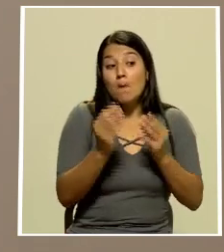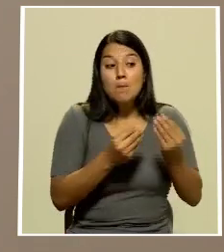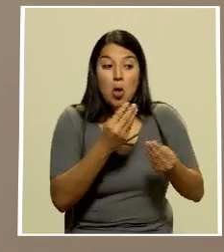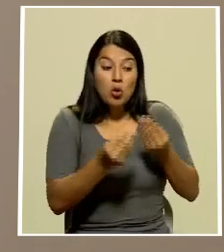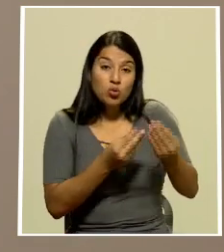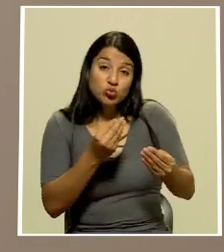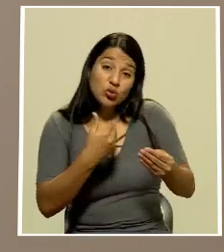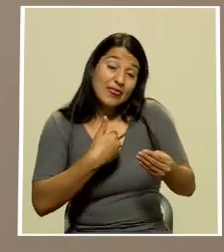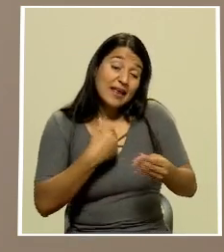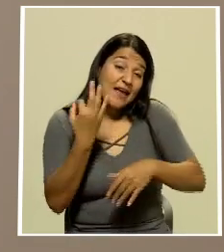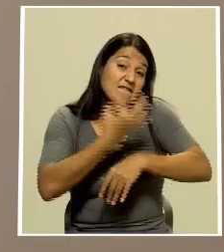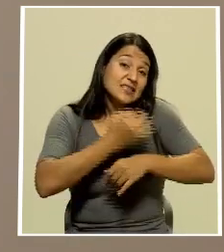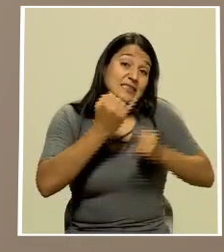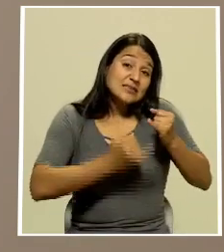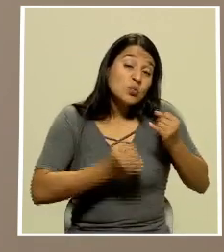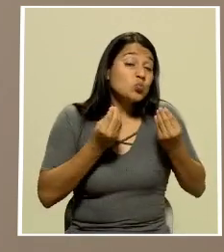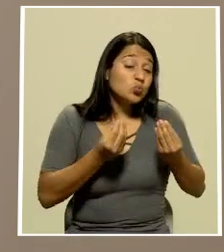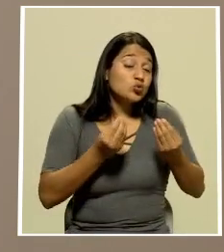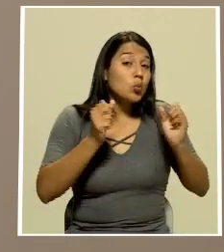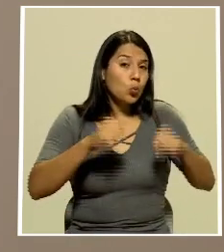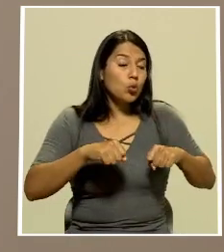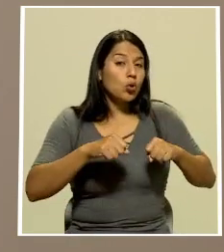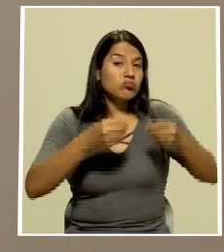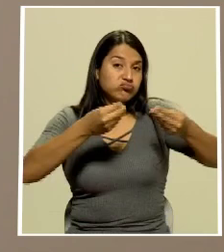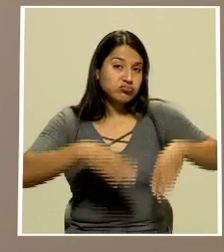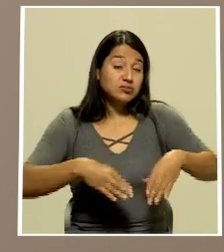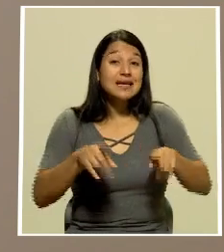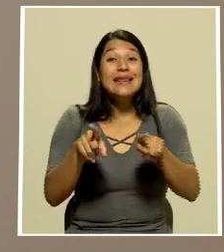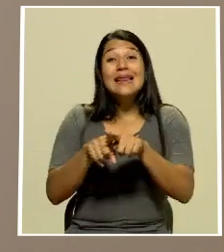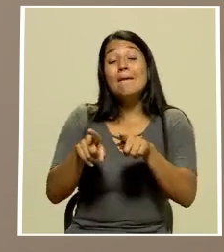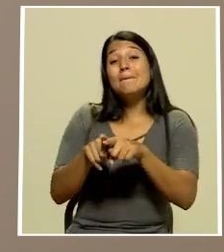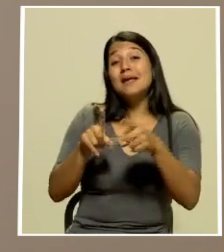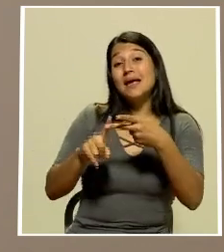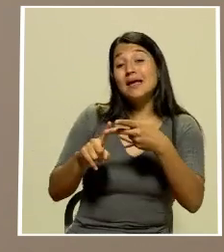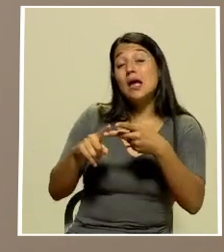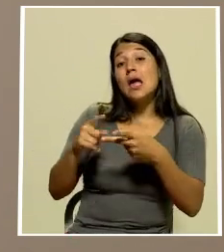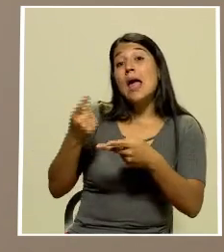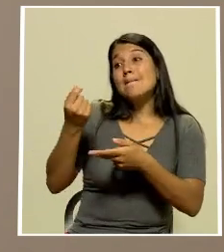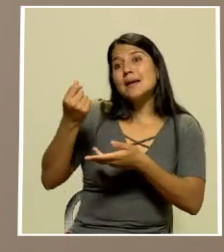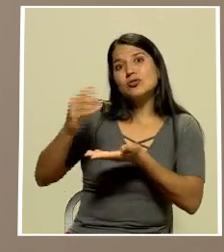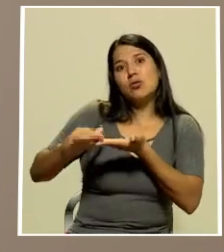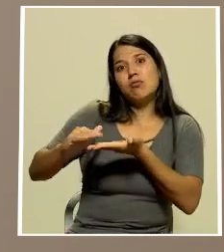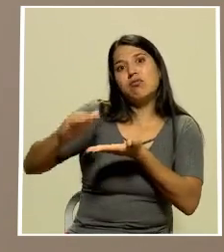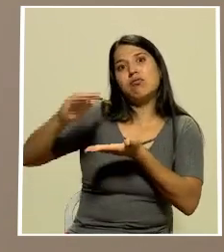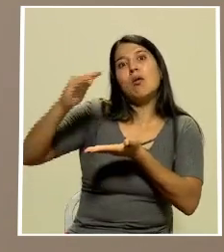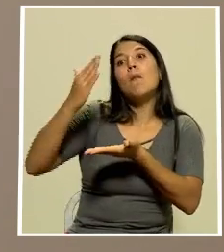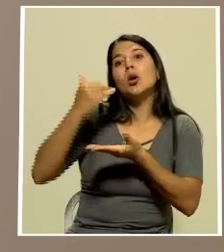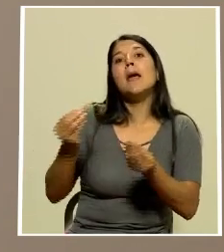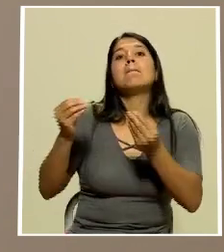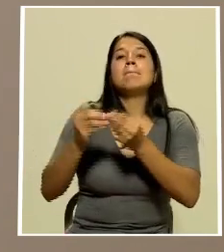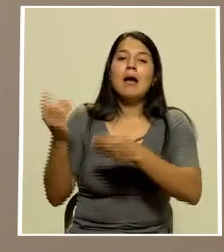mercancías perecederas, sino también por el aumento de los fletes, el aumento de los costos y muchas